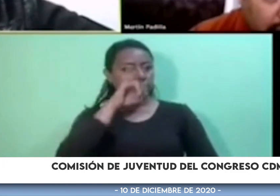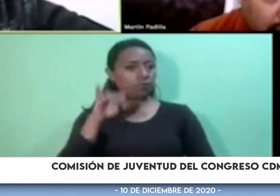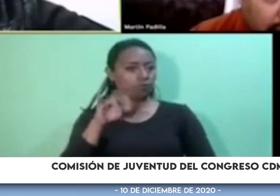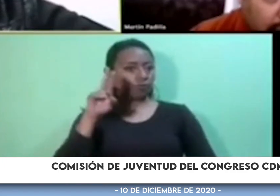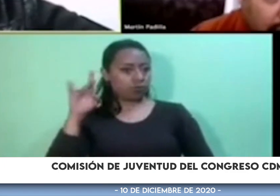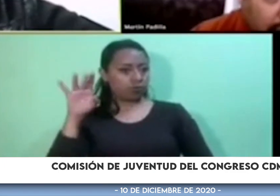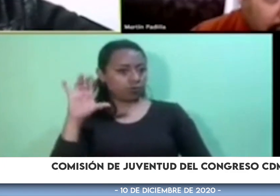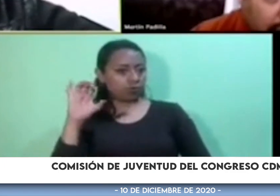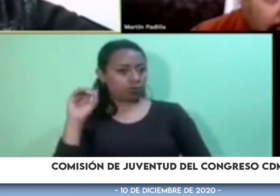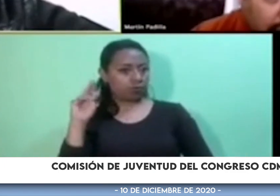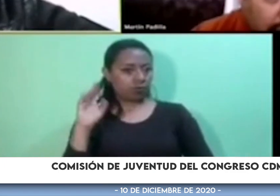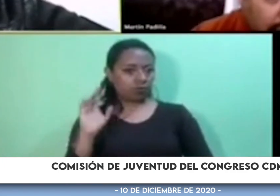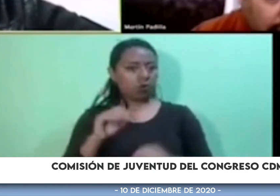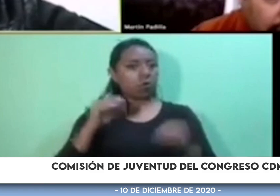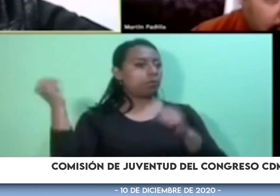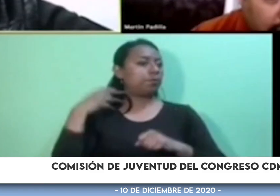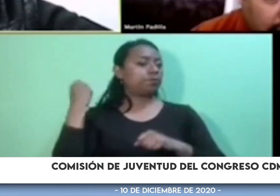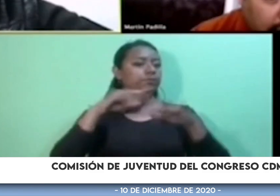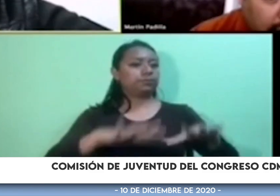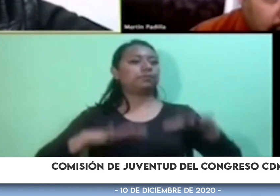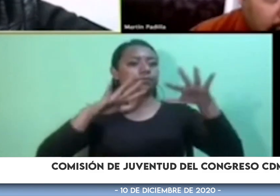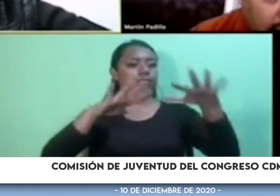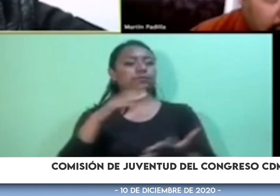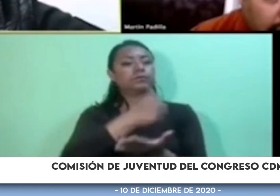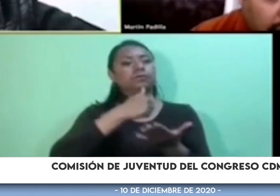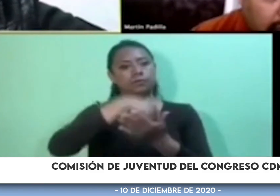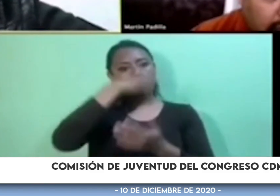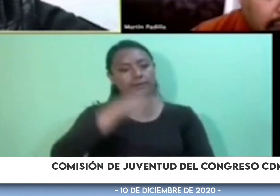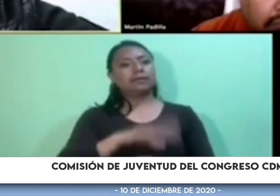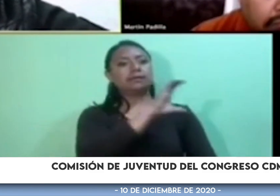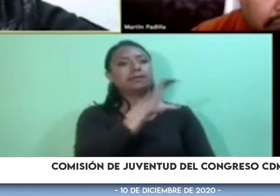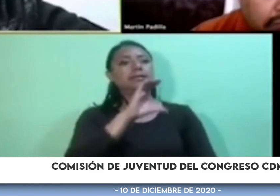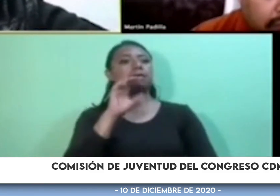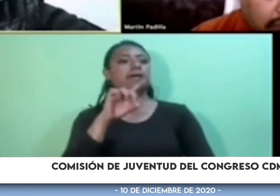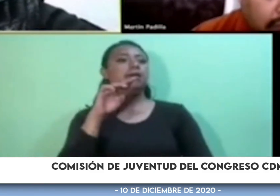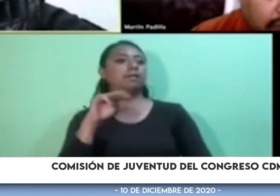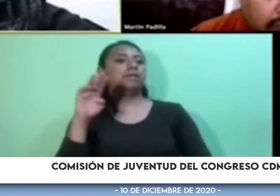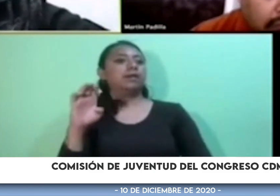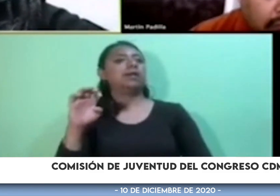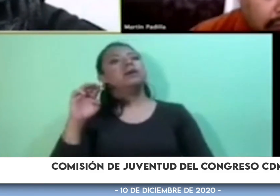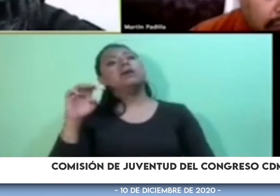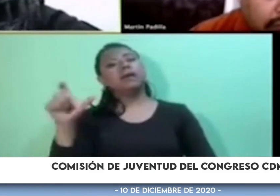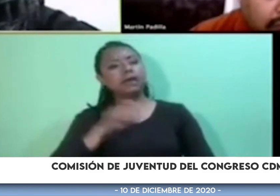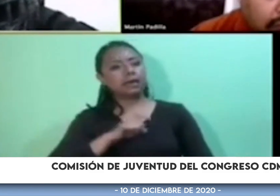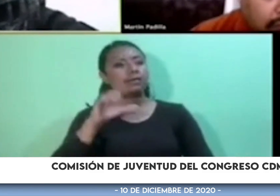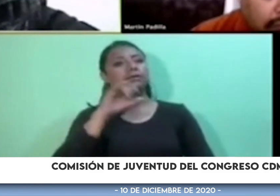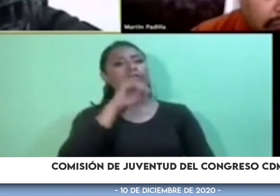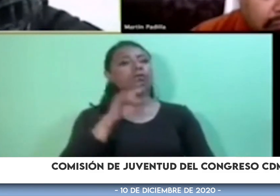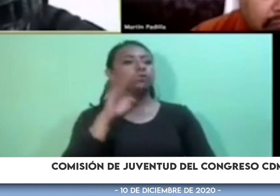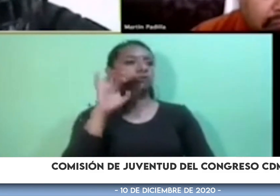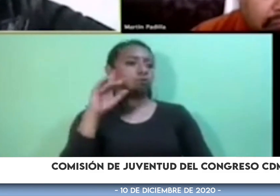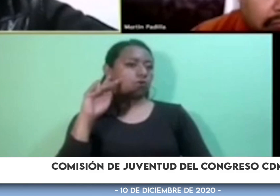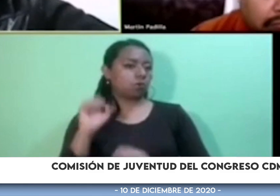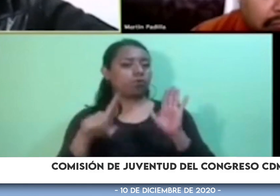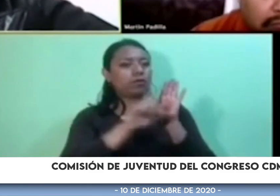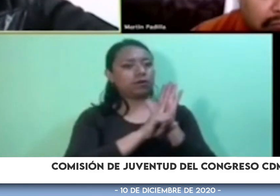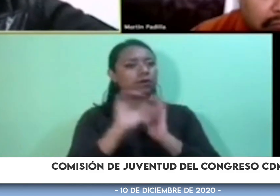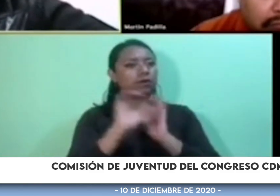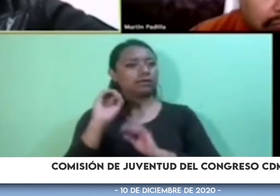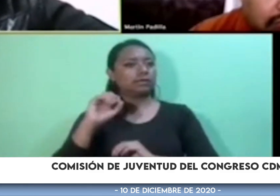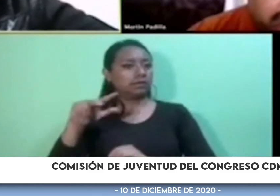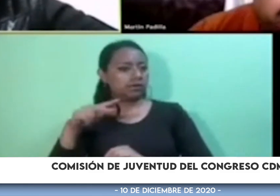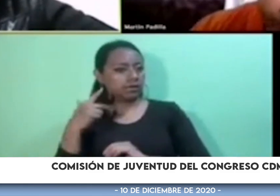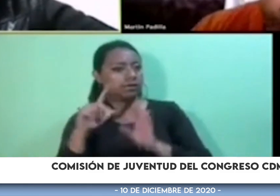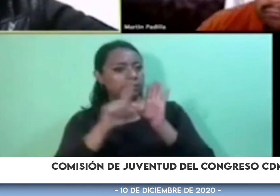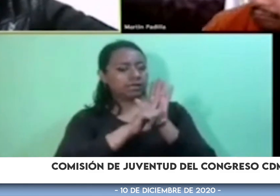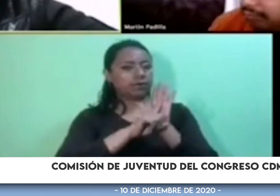Asimismo, desechó la propuesta con punto de acuerdo por el que se exhorta respetuosamente al titular del Instituto de la Juventud de la Ciudad de México, así como a los